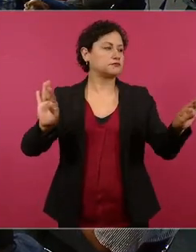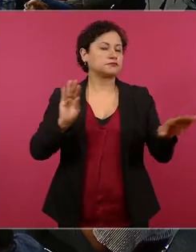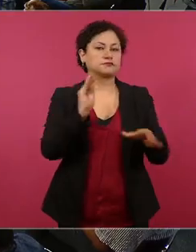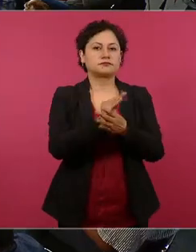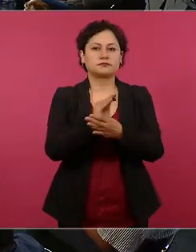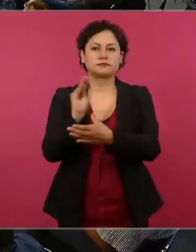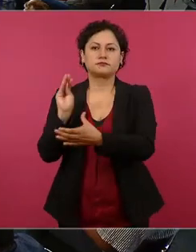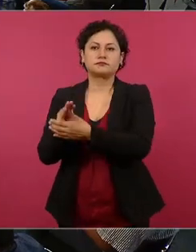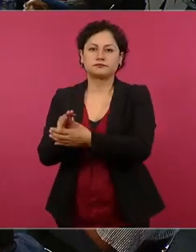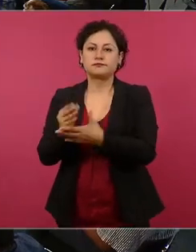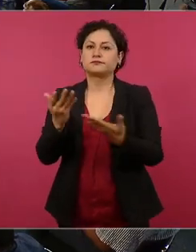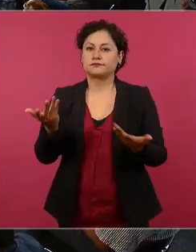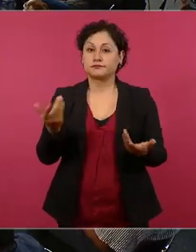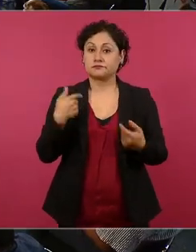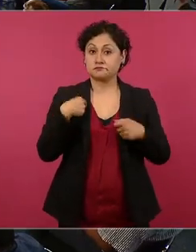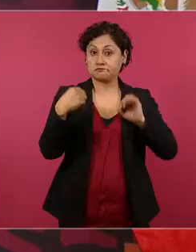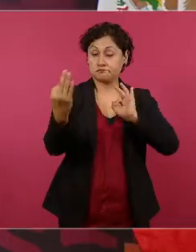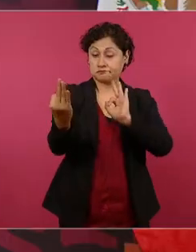a cerrar